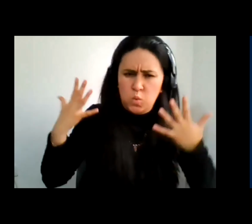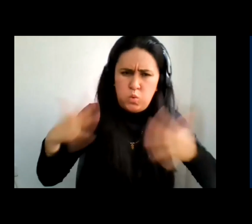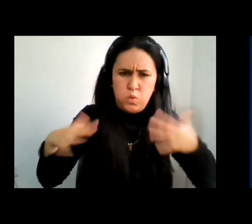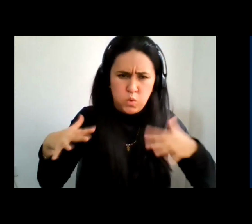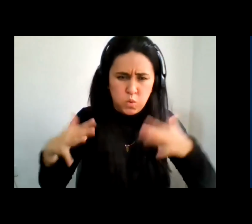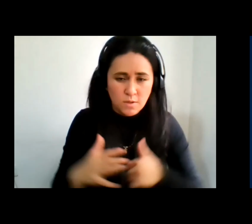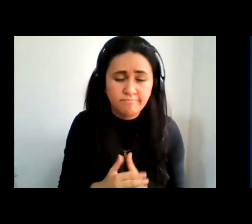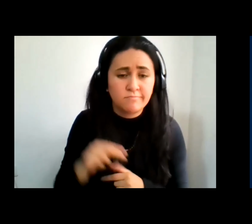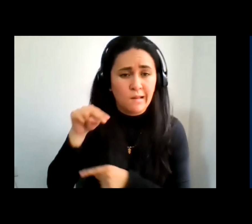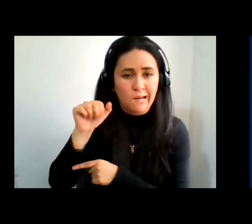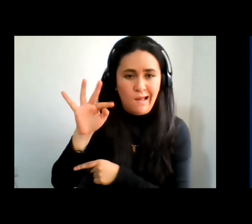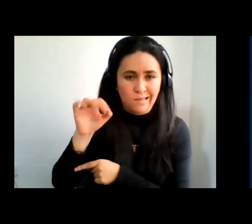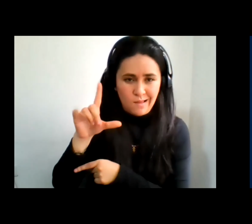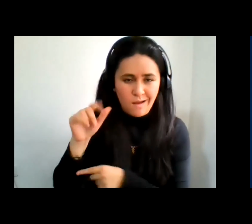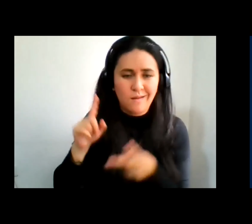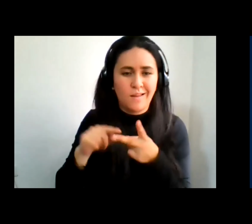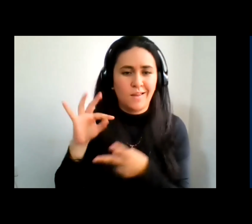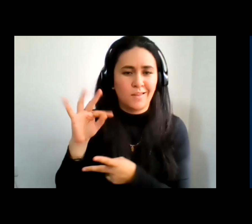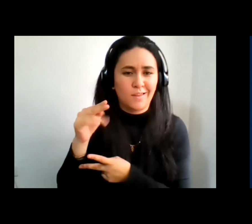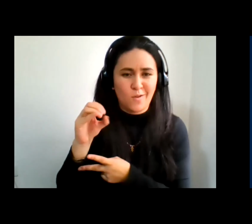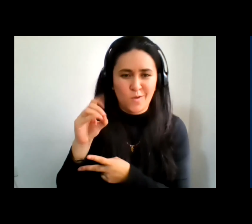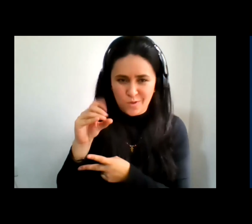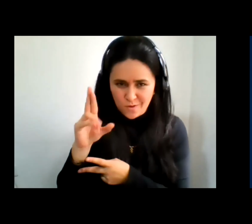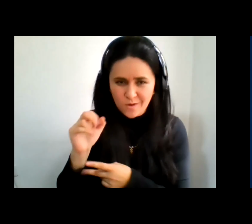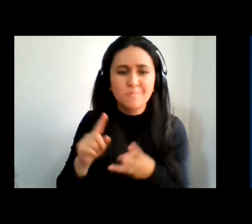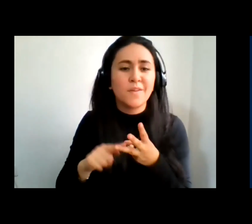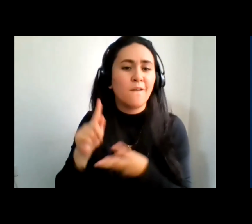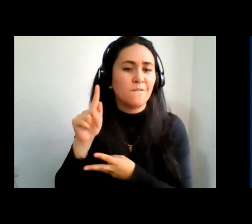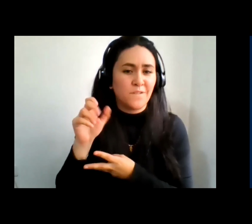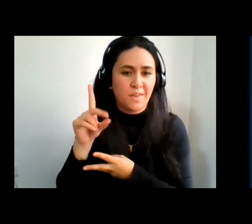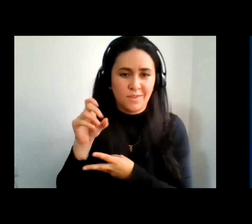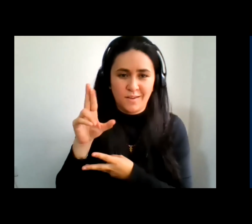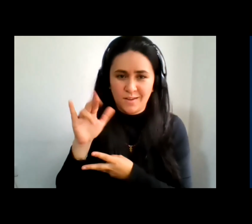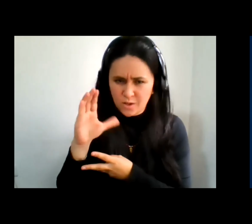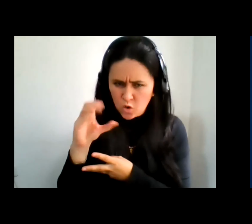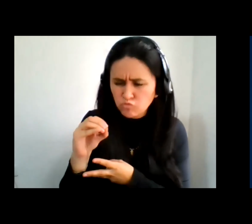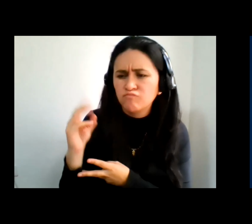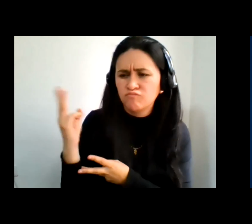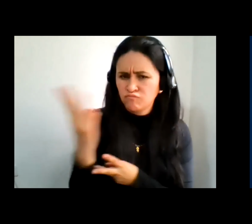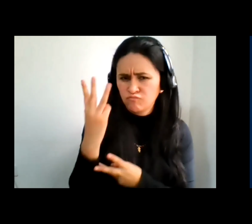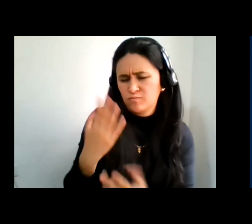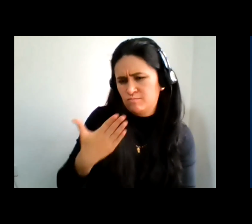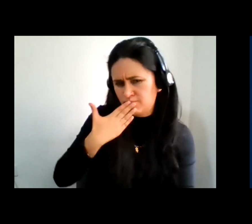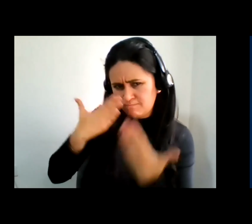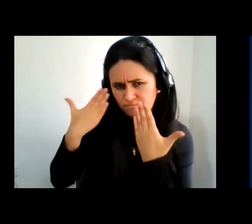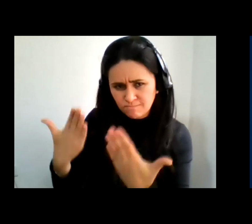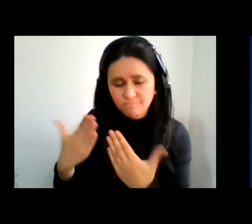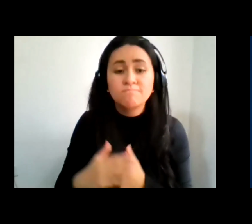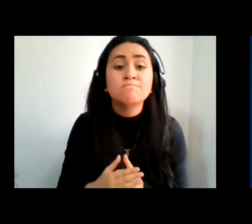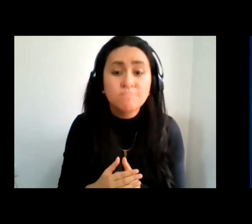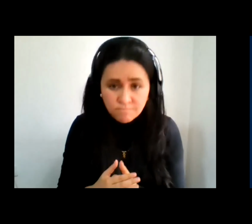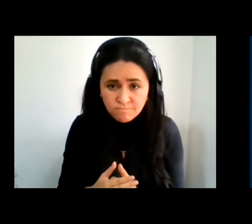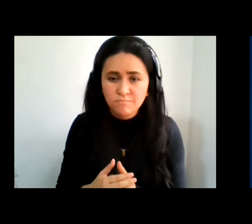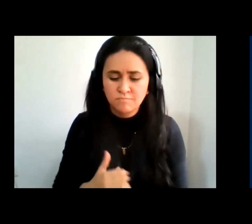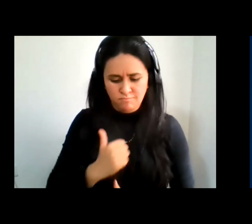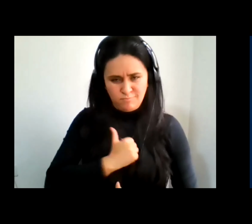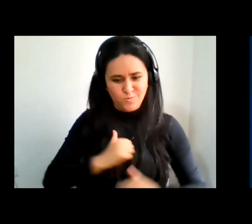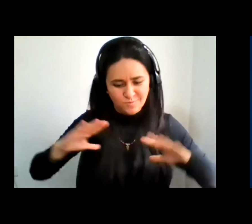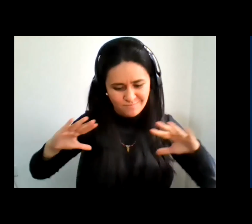a Natalia, Teodora, Federico y por supuesto los insumos de nuestro propio